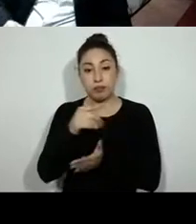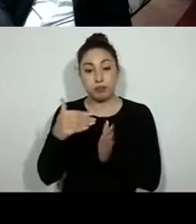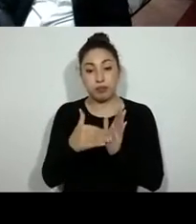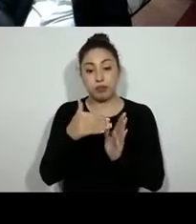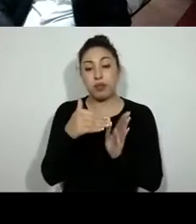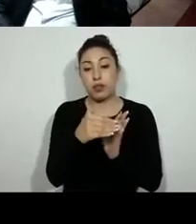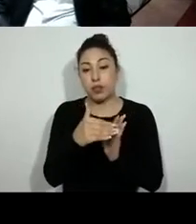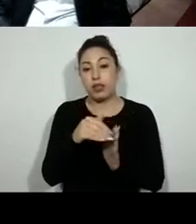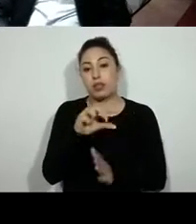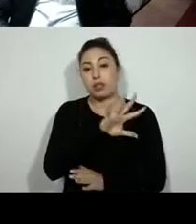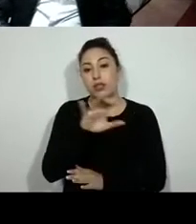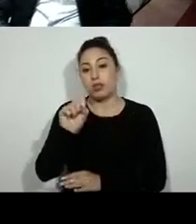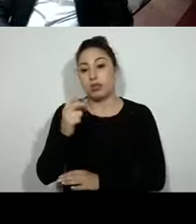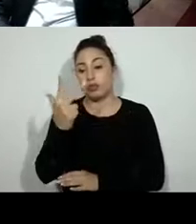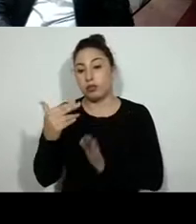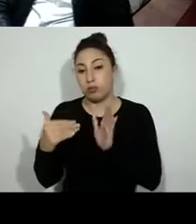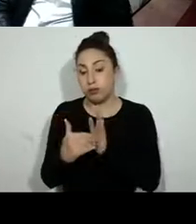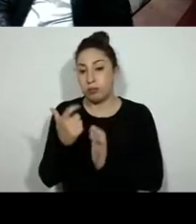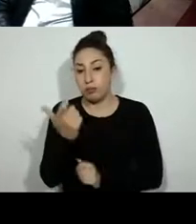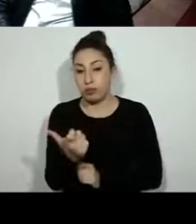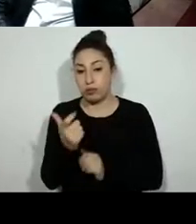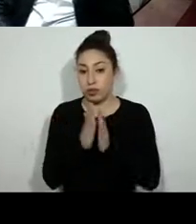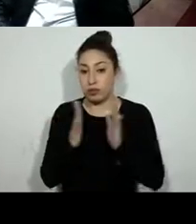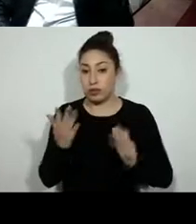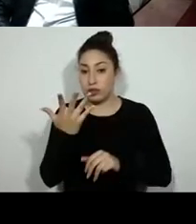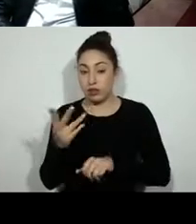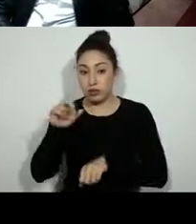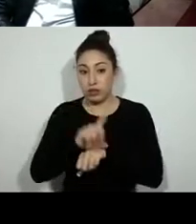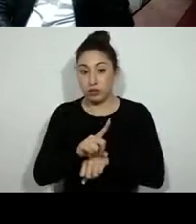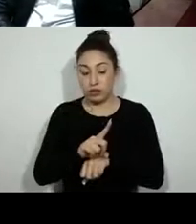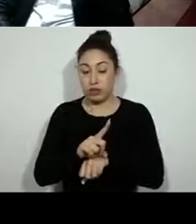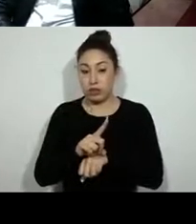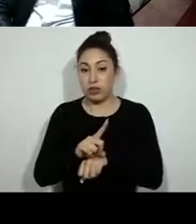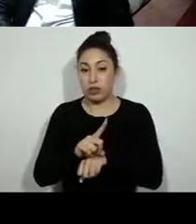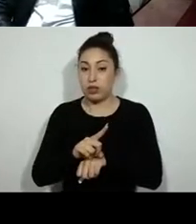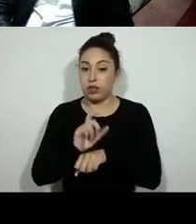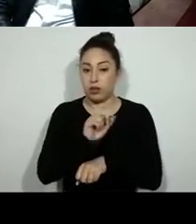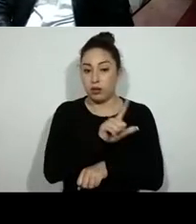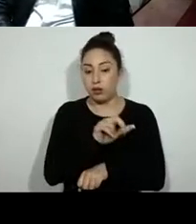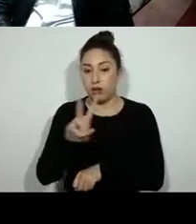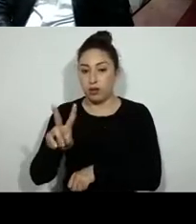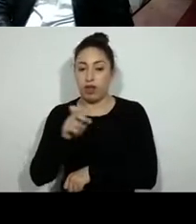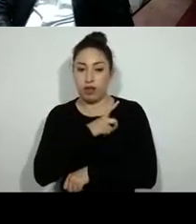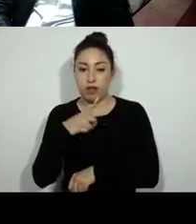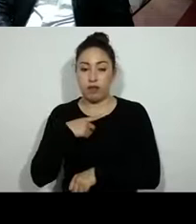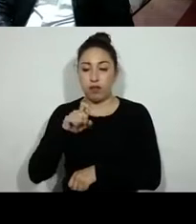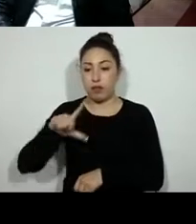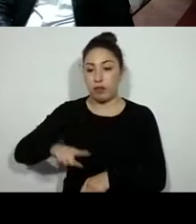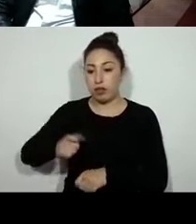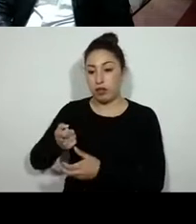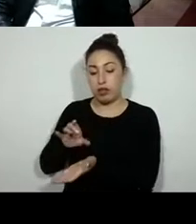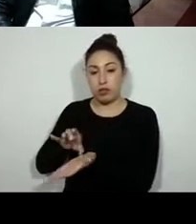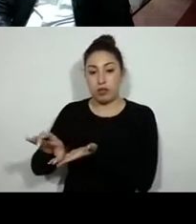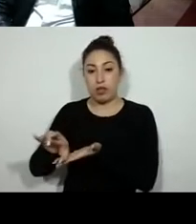7,768,053 pesos. Esos 5 días naturales, diputado, habida cuenta que la resolución es del